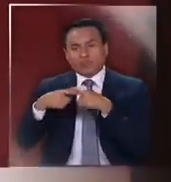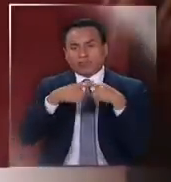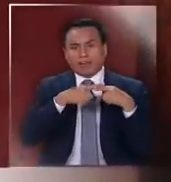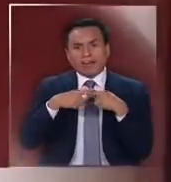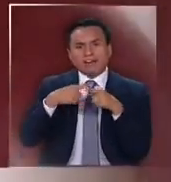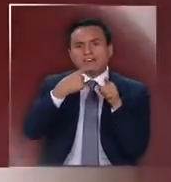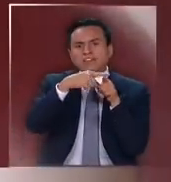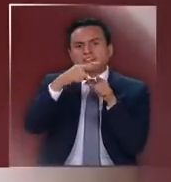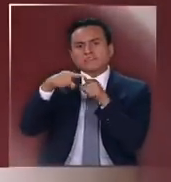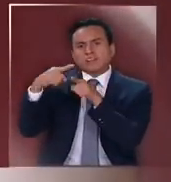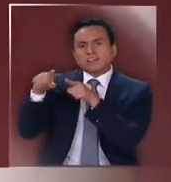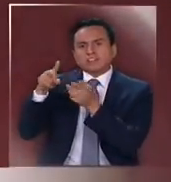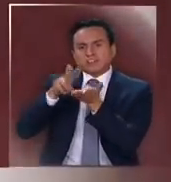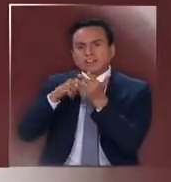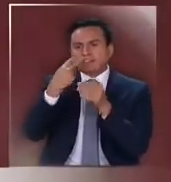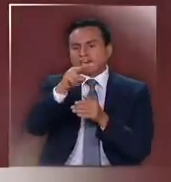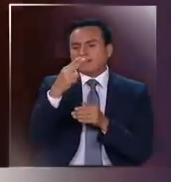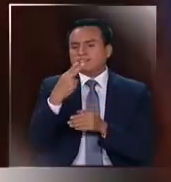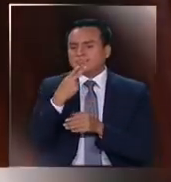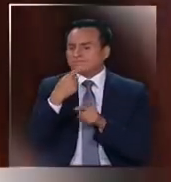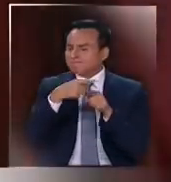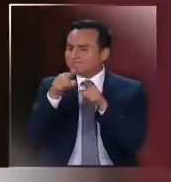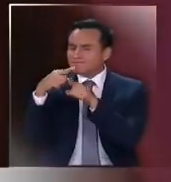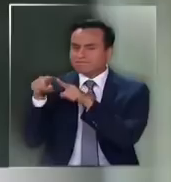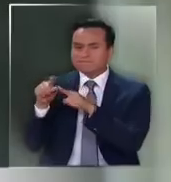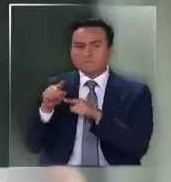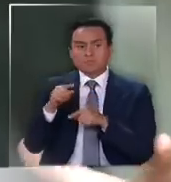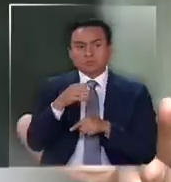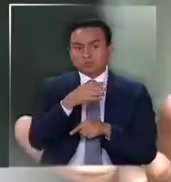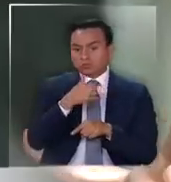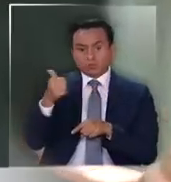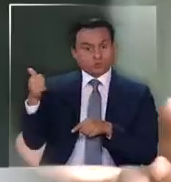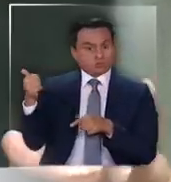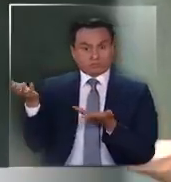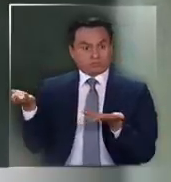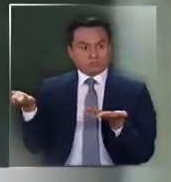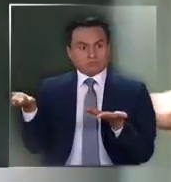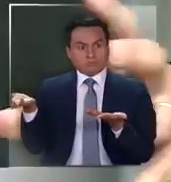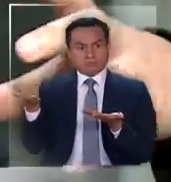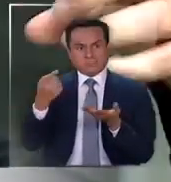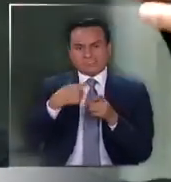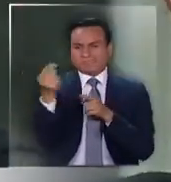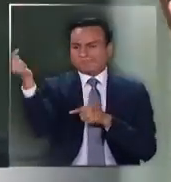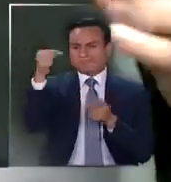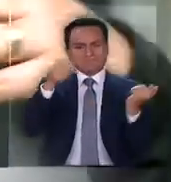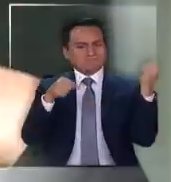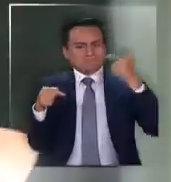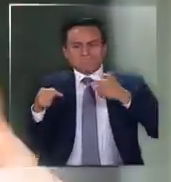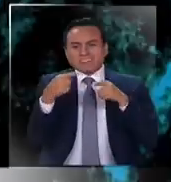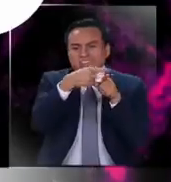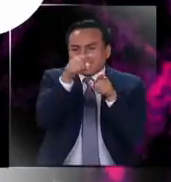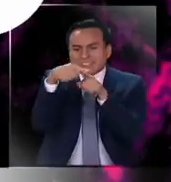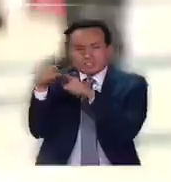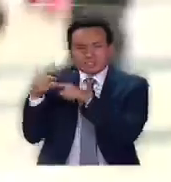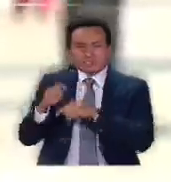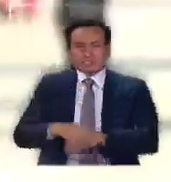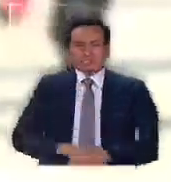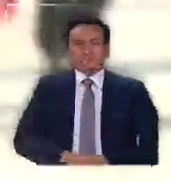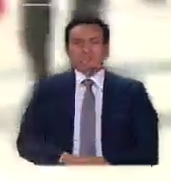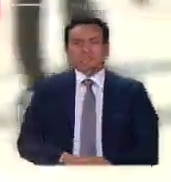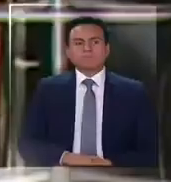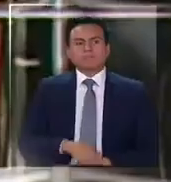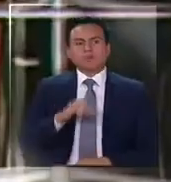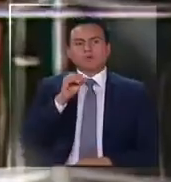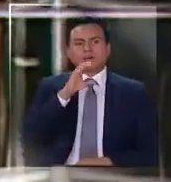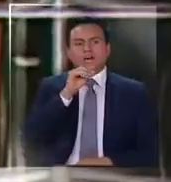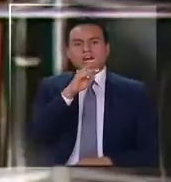de diferentes realidades. Todos éramos muy, veníamos de lugares bien distintos. De lo que